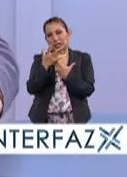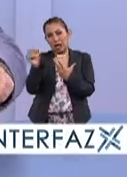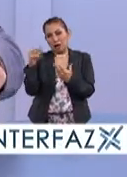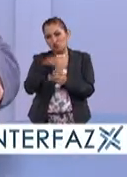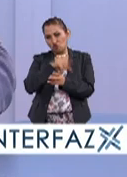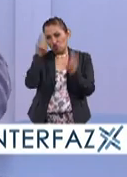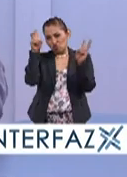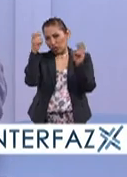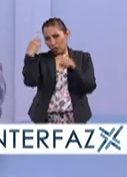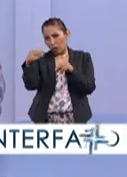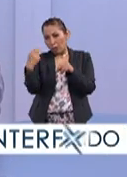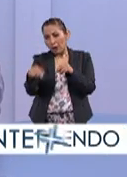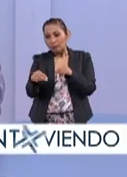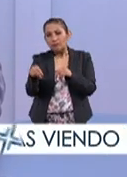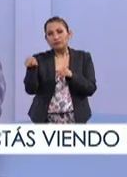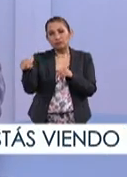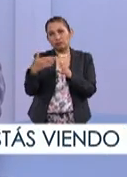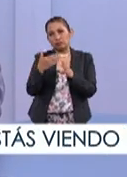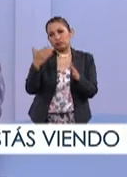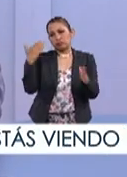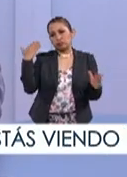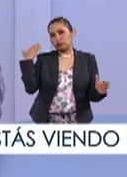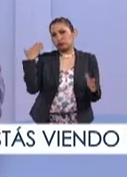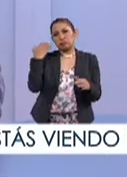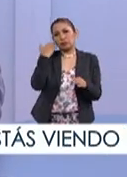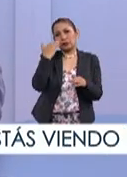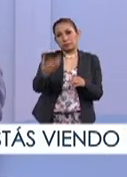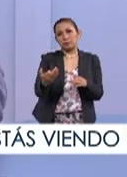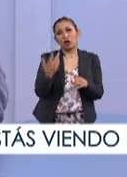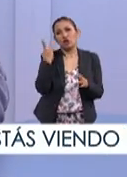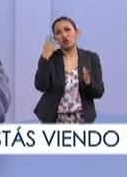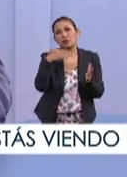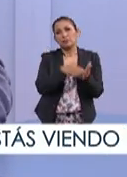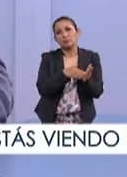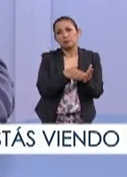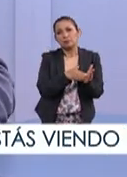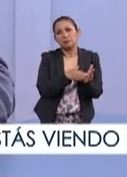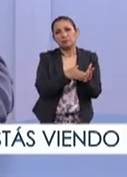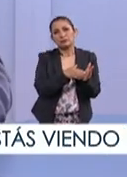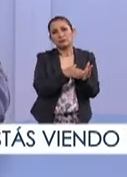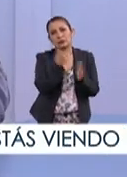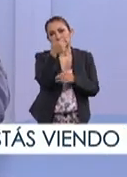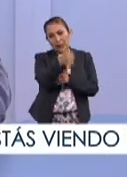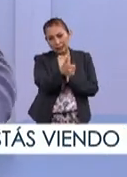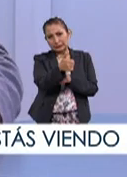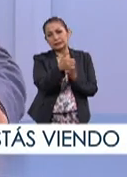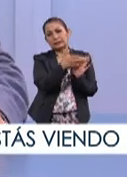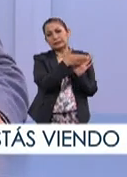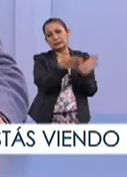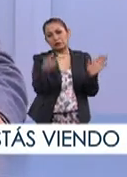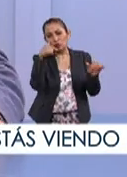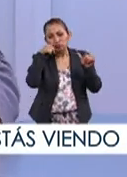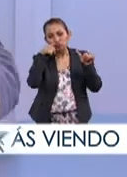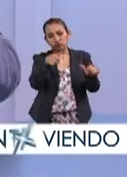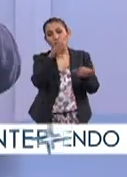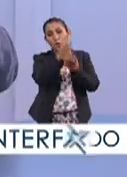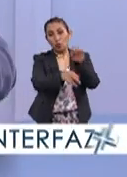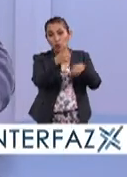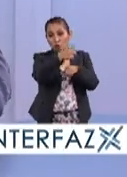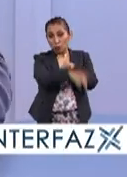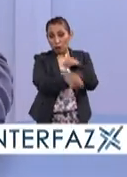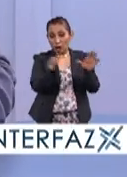hace ya mucho tiempo, en el 2006, le dedicamos un